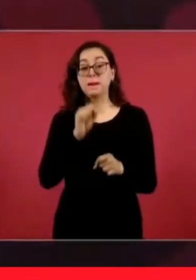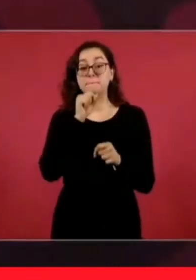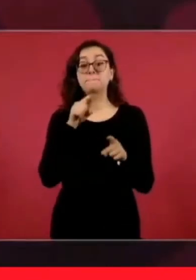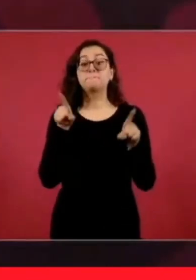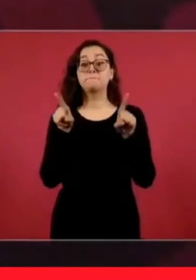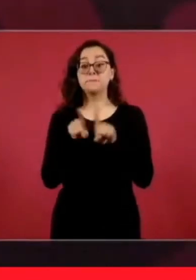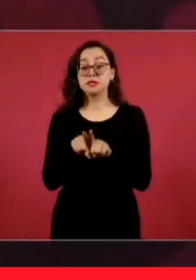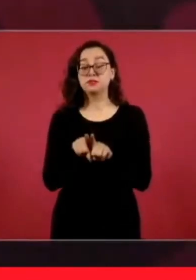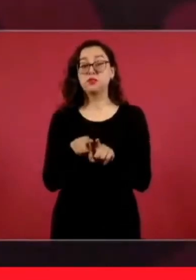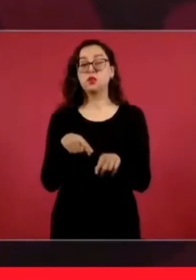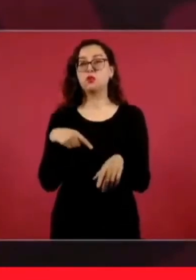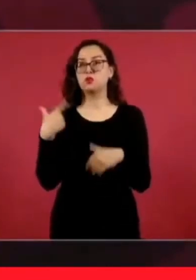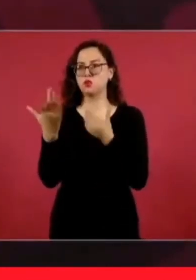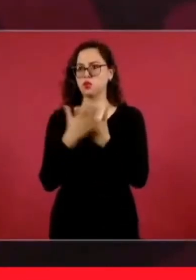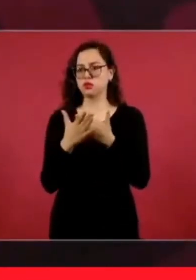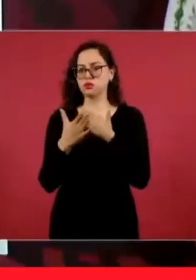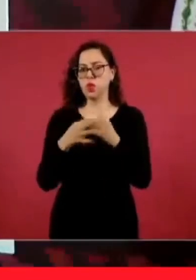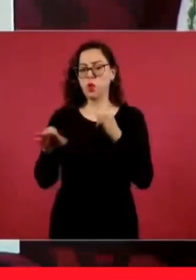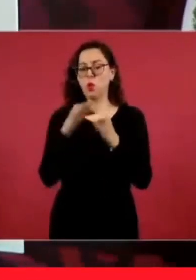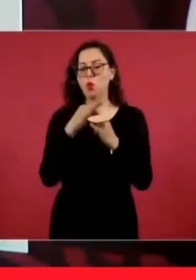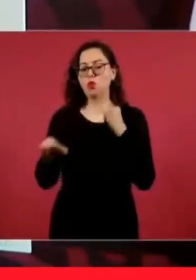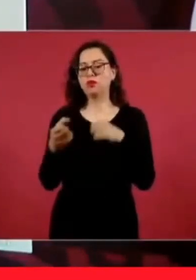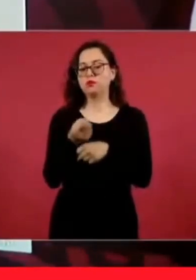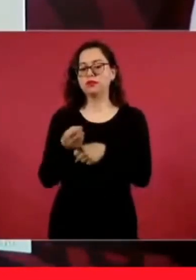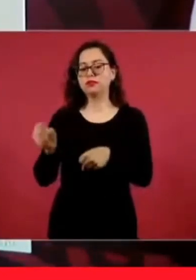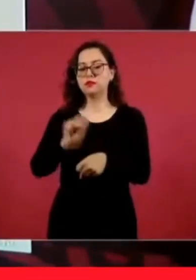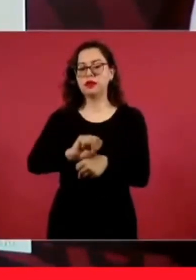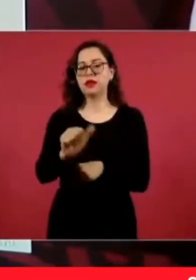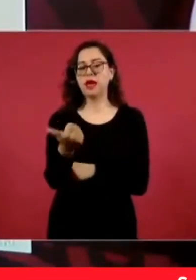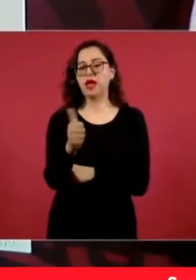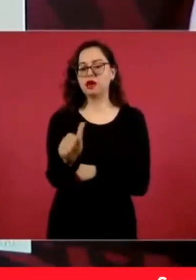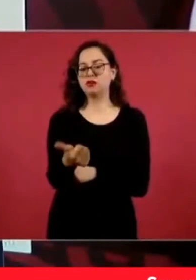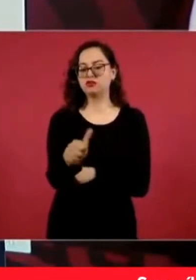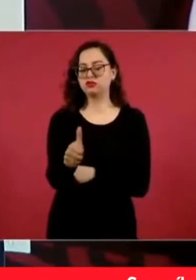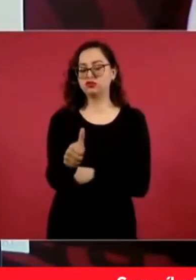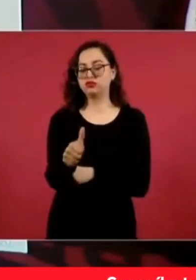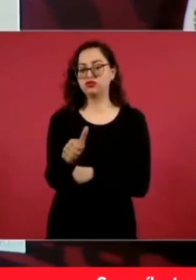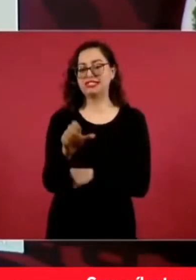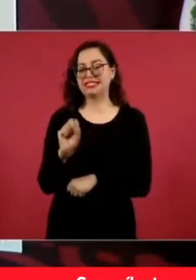Hacienda. Va a venir el secretario de Hacienda